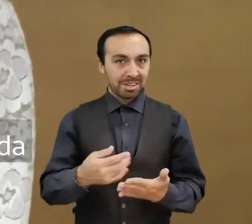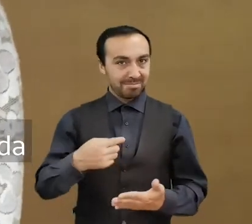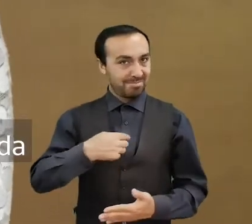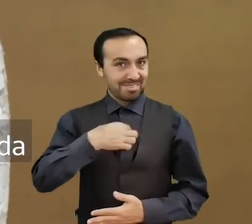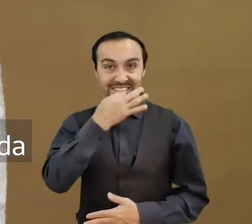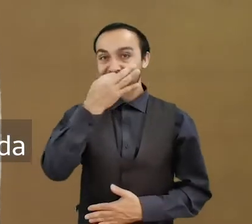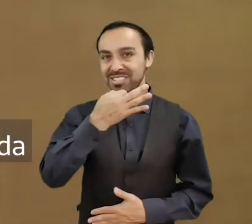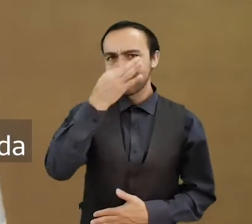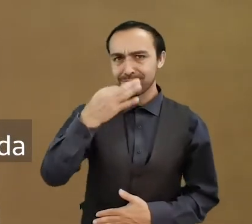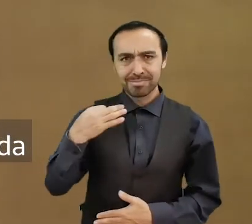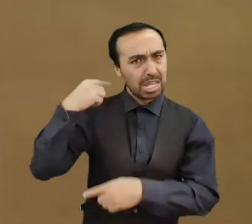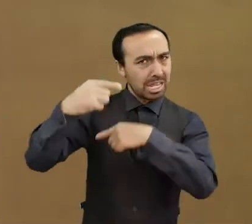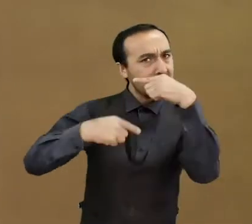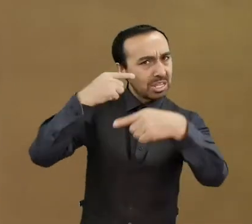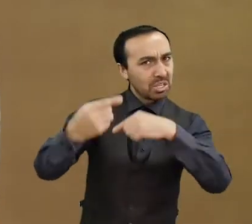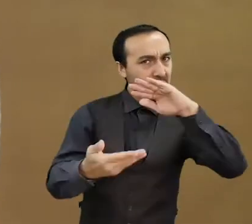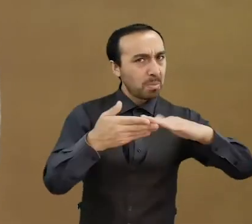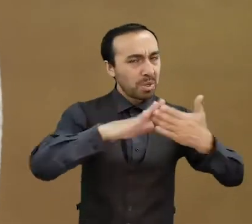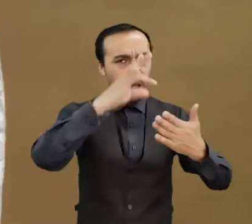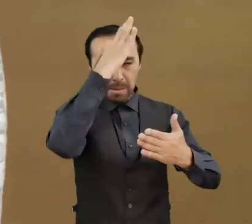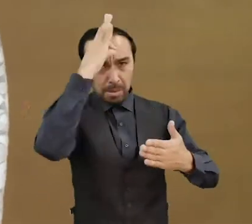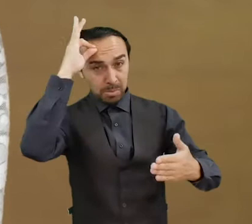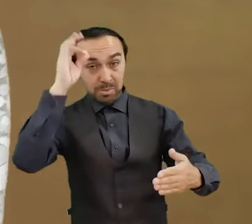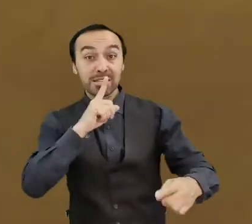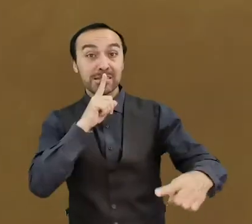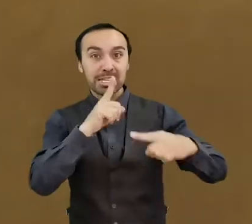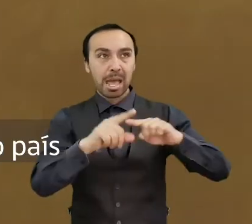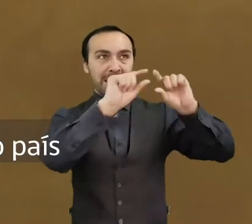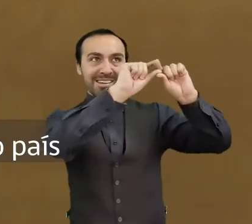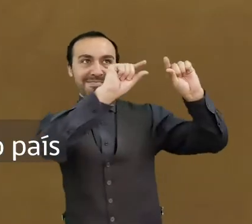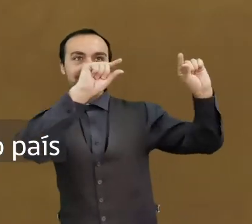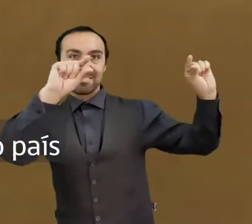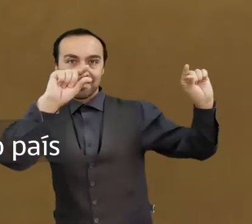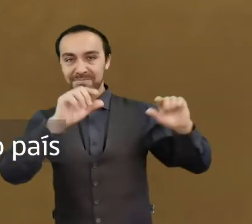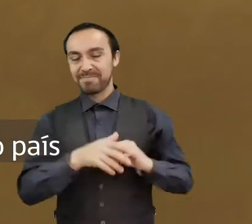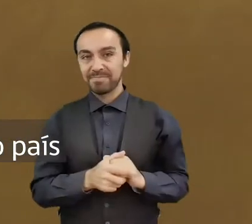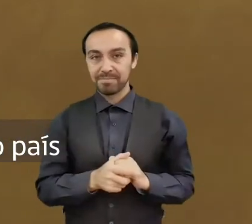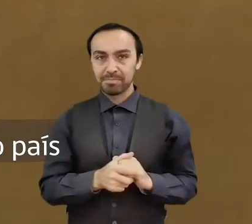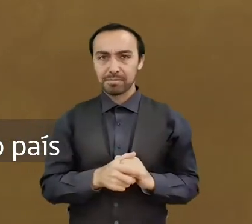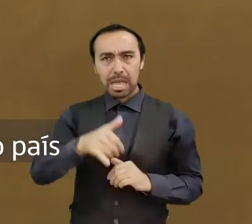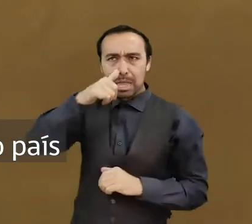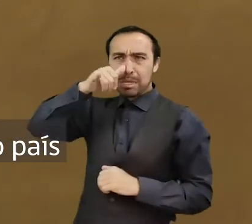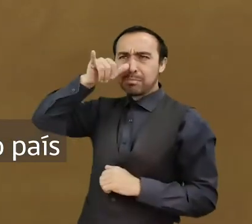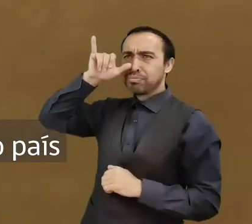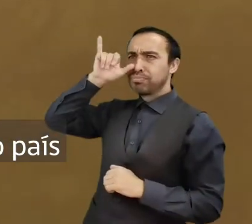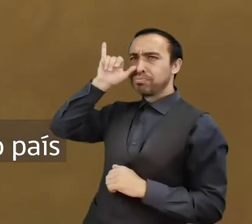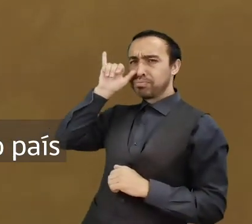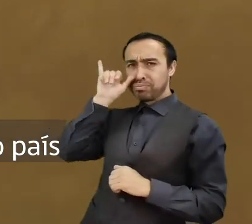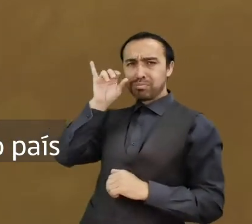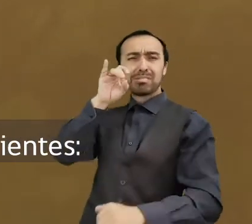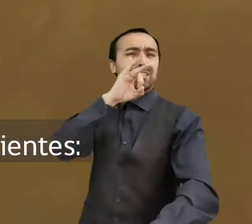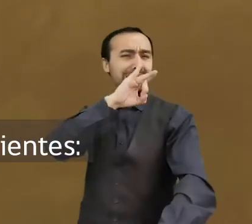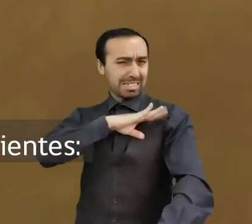compartir esta leyenda mapuche llamada kaikai y 33 cuentan que hace mucho tiempo atrás al sur